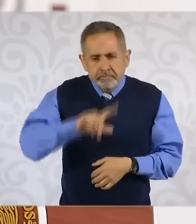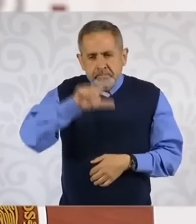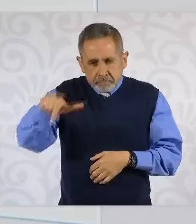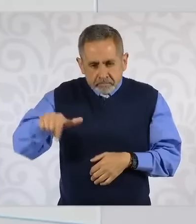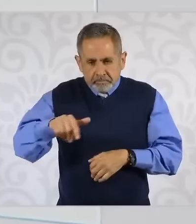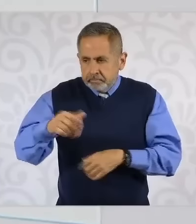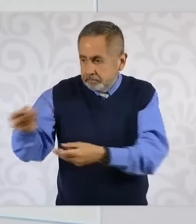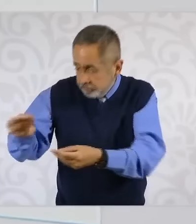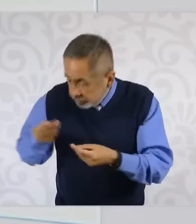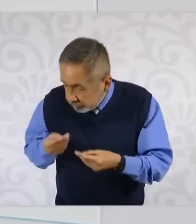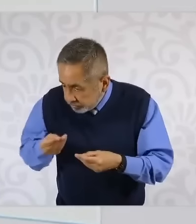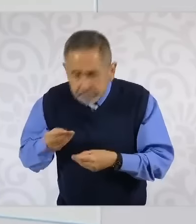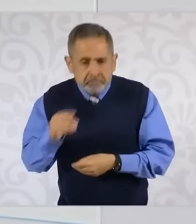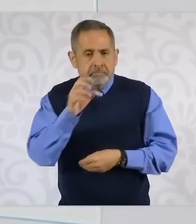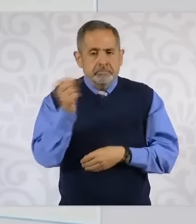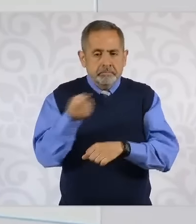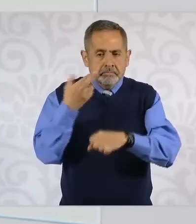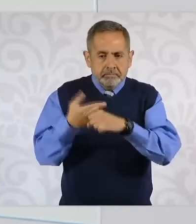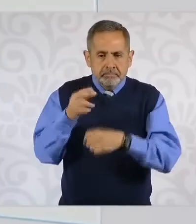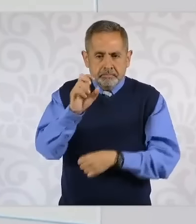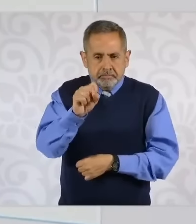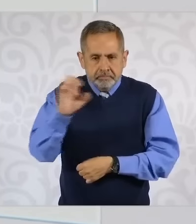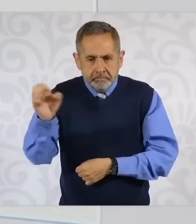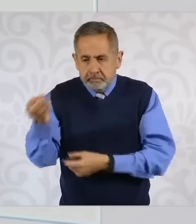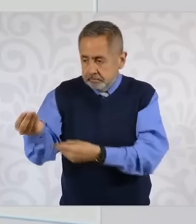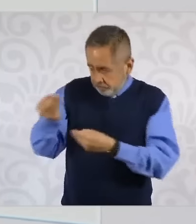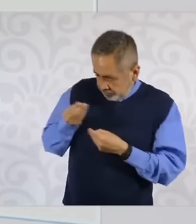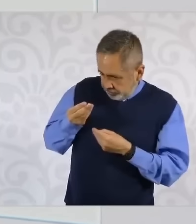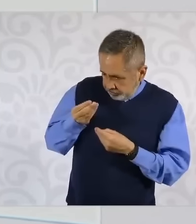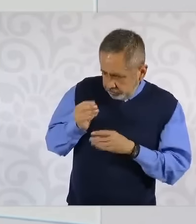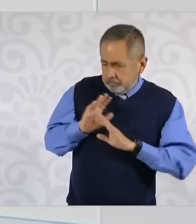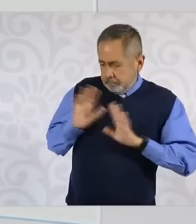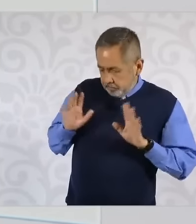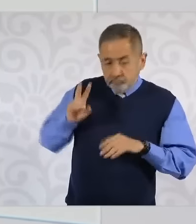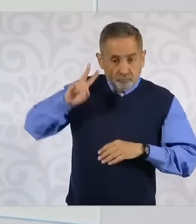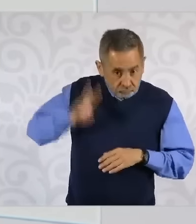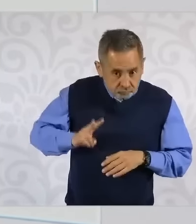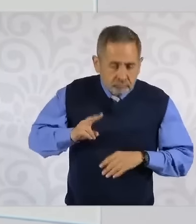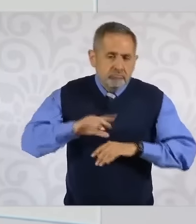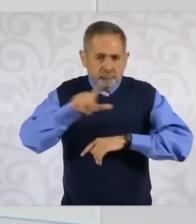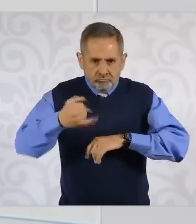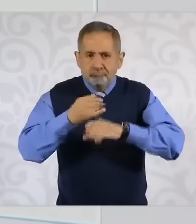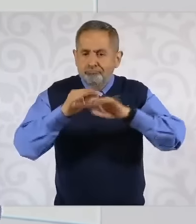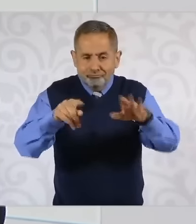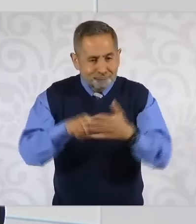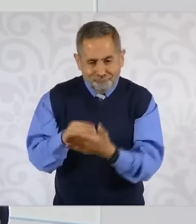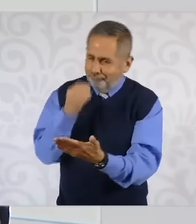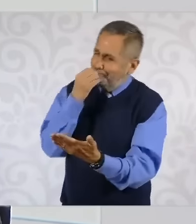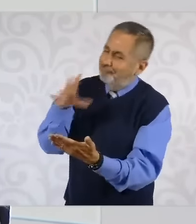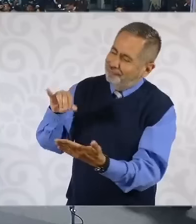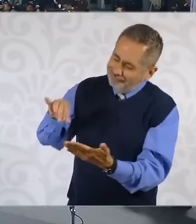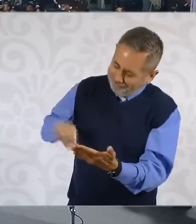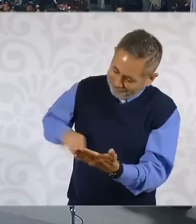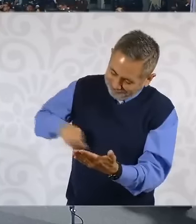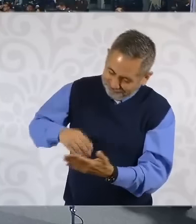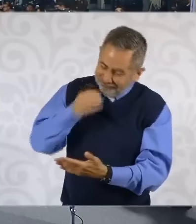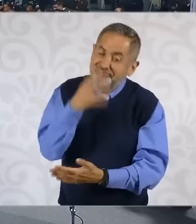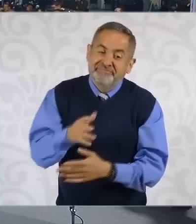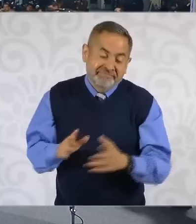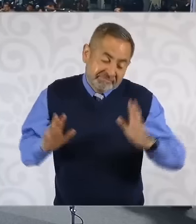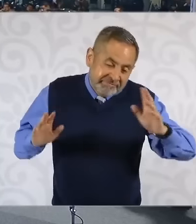de Secretaría de Economía lo comentamos, pero es interesante, muy interesante. Nada más para concluir, doctora,